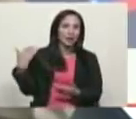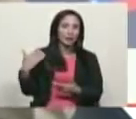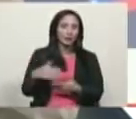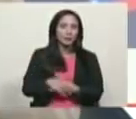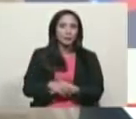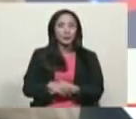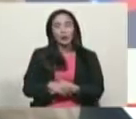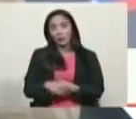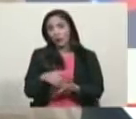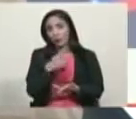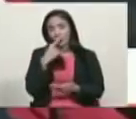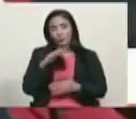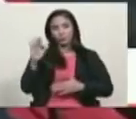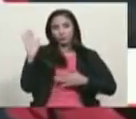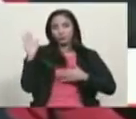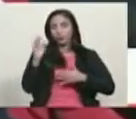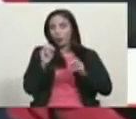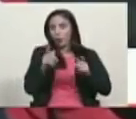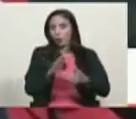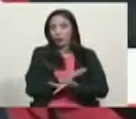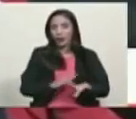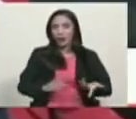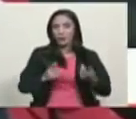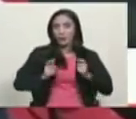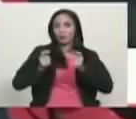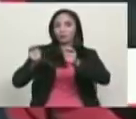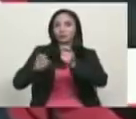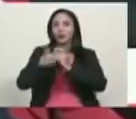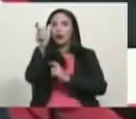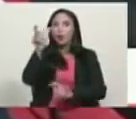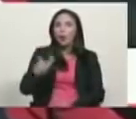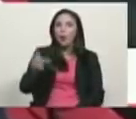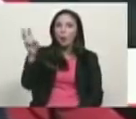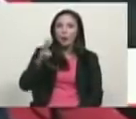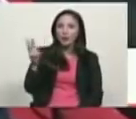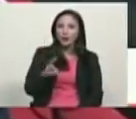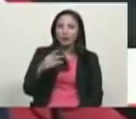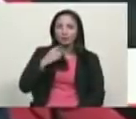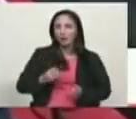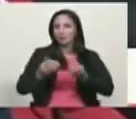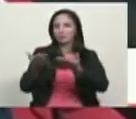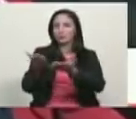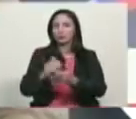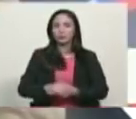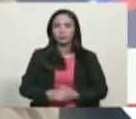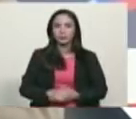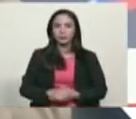y que ellos le prometían la entrega de la Guayana Esequiba y las riquezas al oriente del